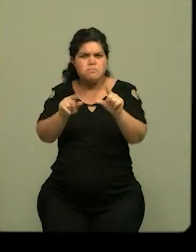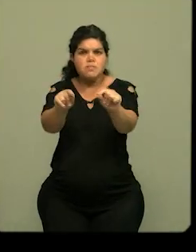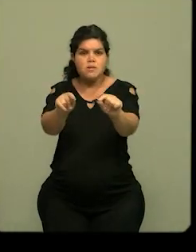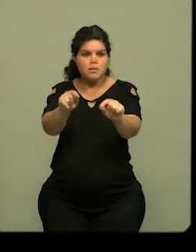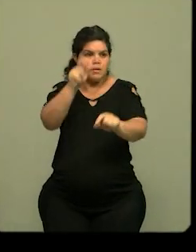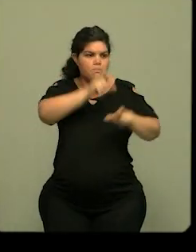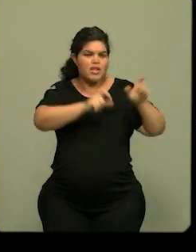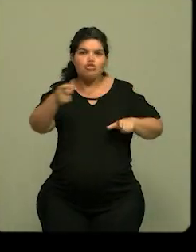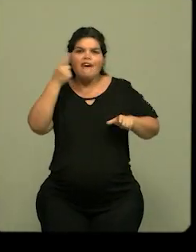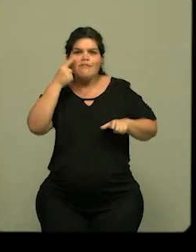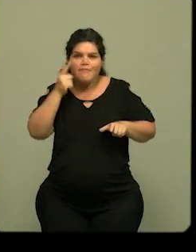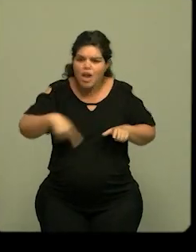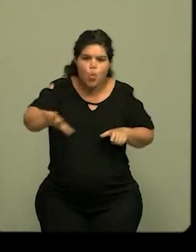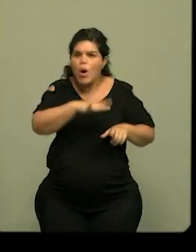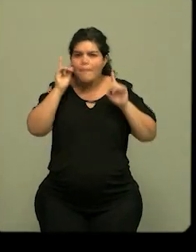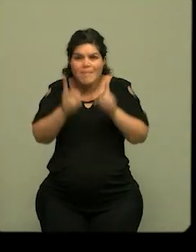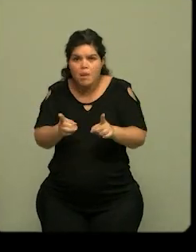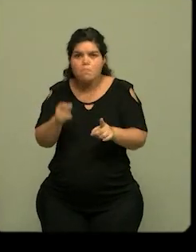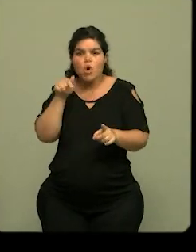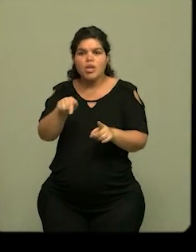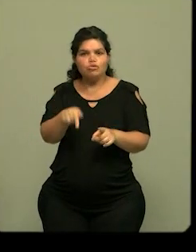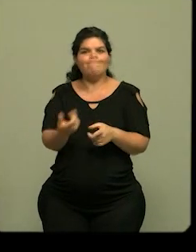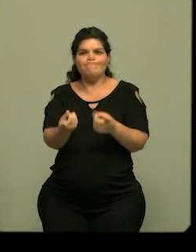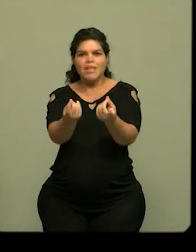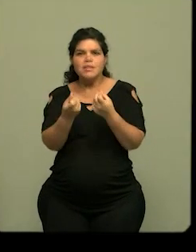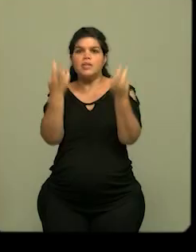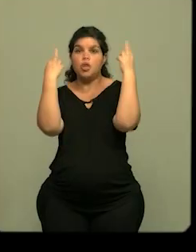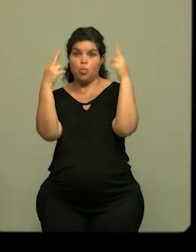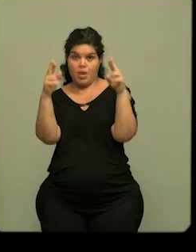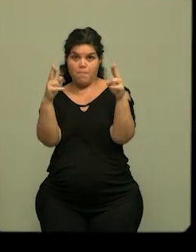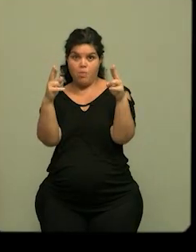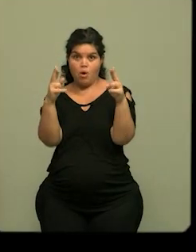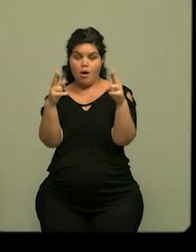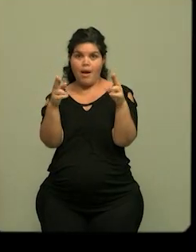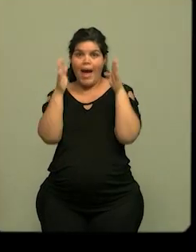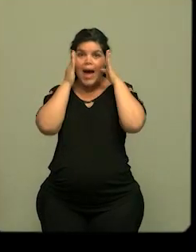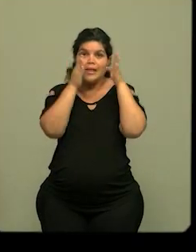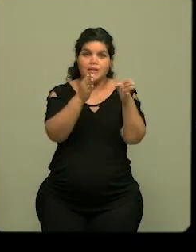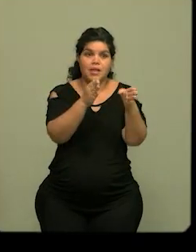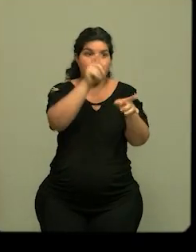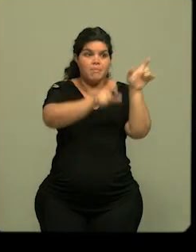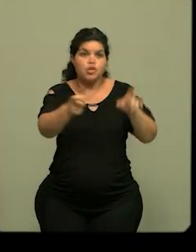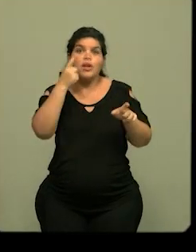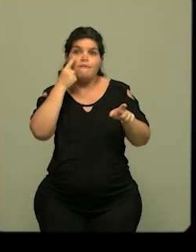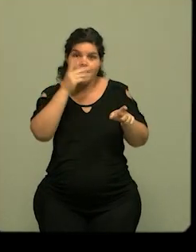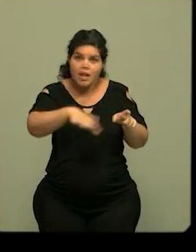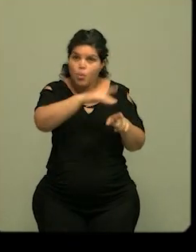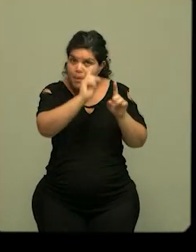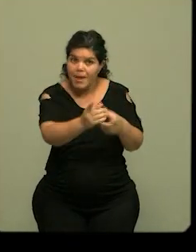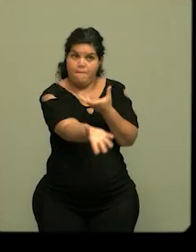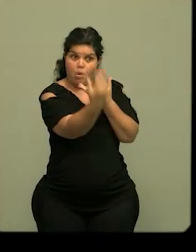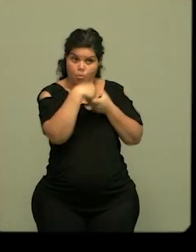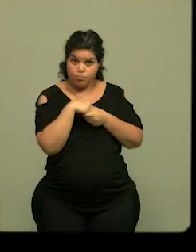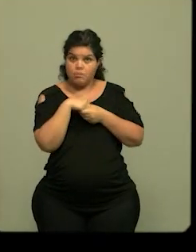local. Es incorporar a la comunidad local y no dejarla fuera. Sí. Ese es otro de los grandes desafíos que también está atravesando el turismo, que siempre los